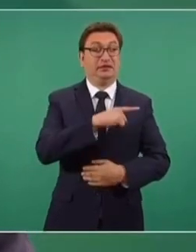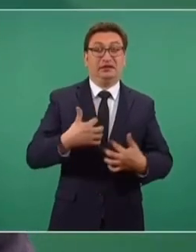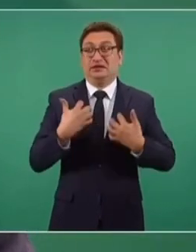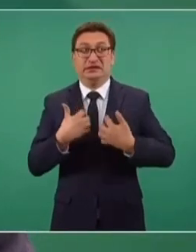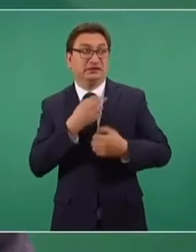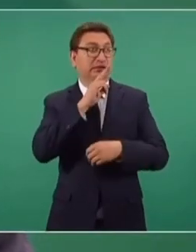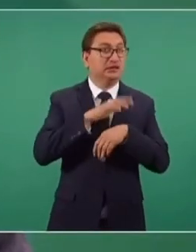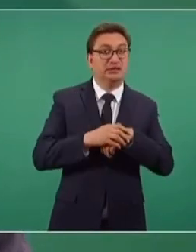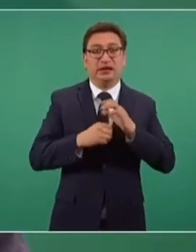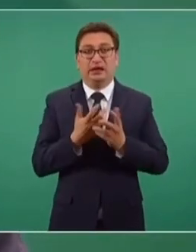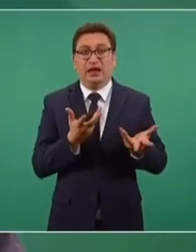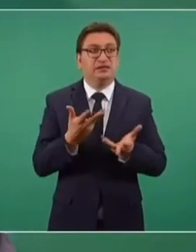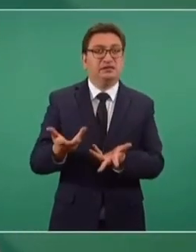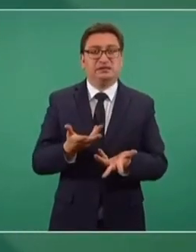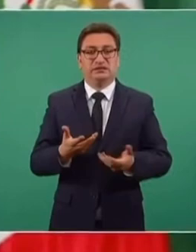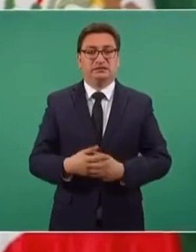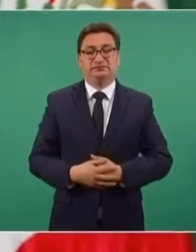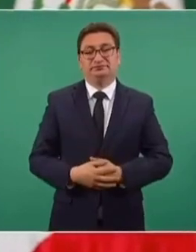desesperados,